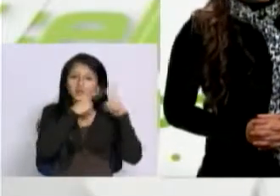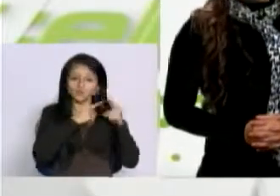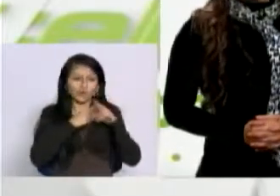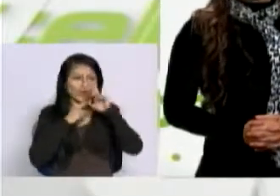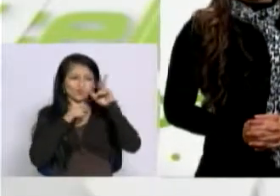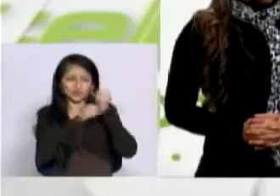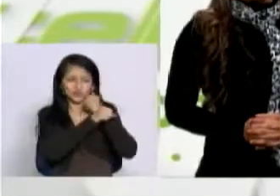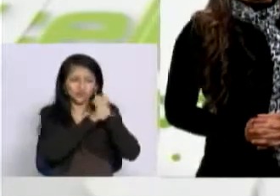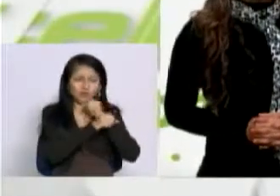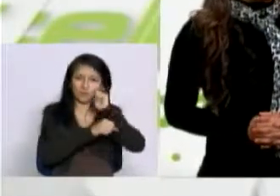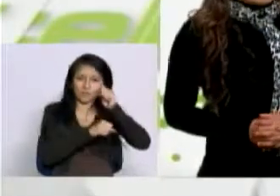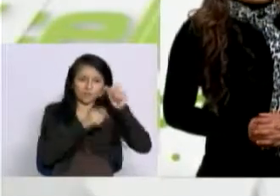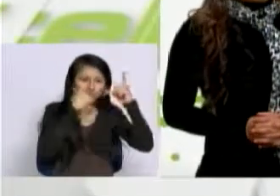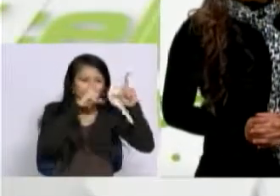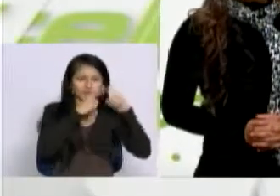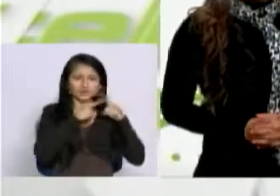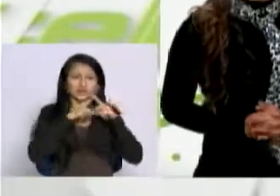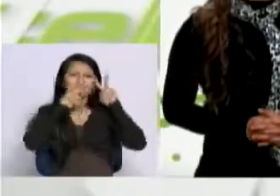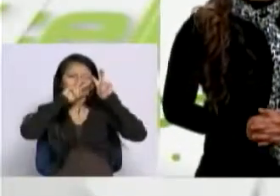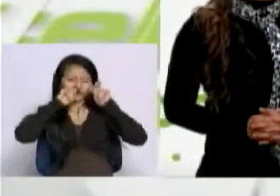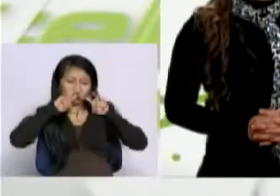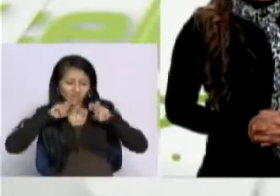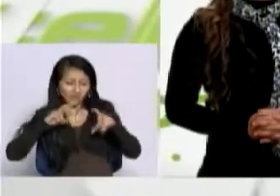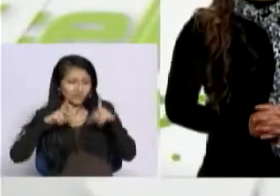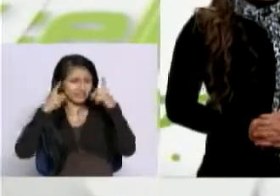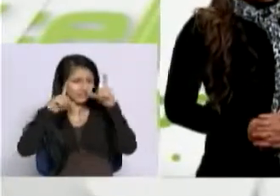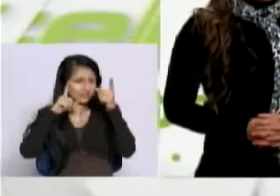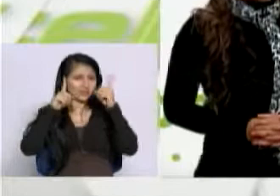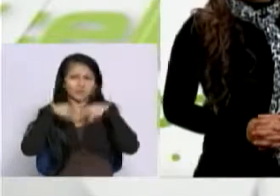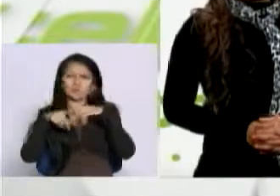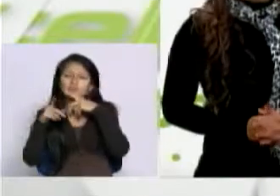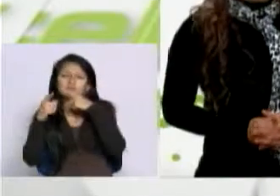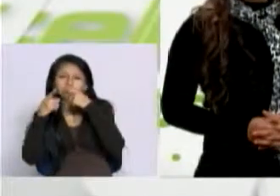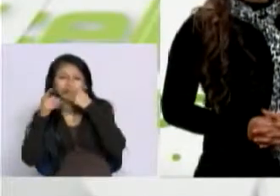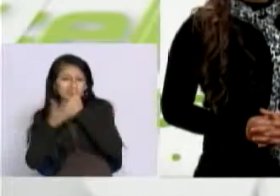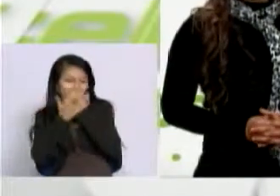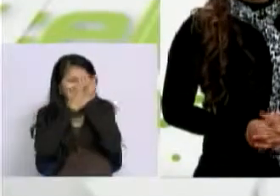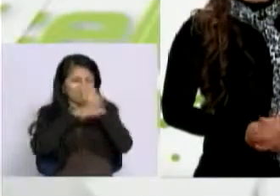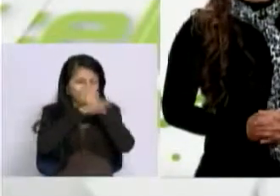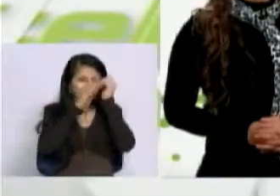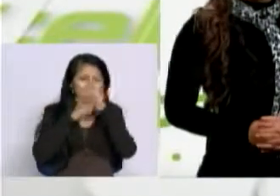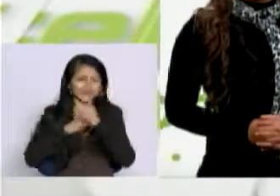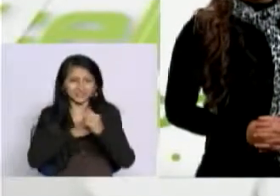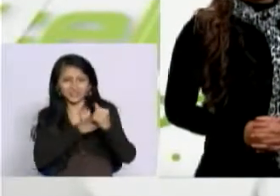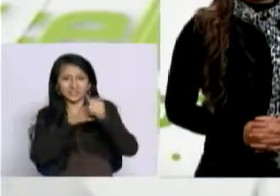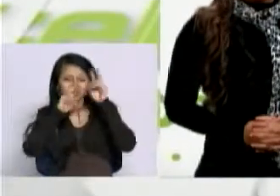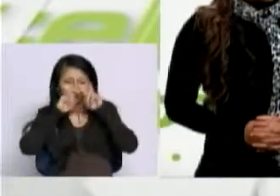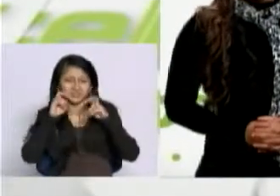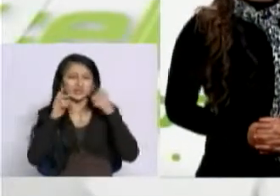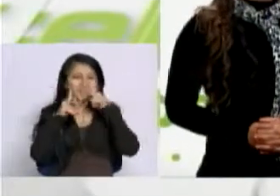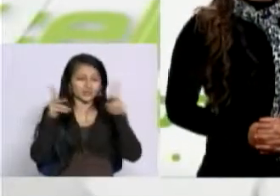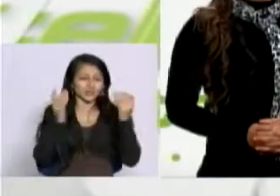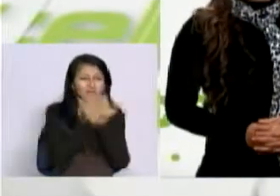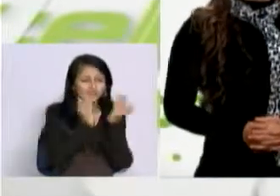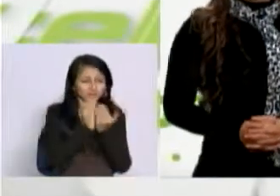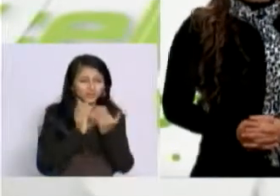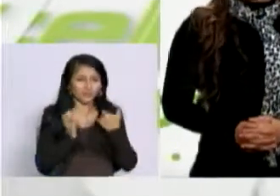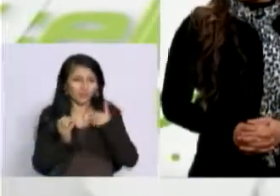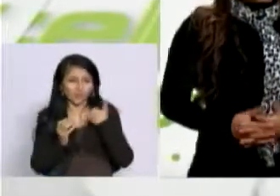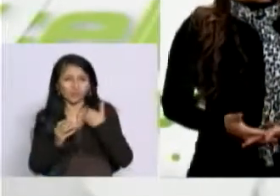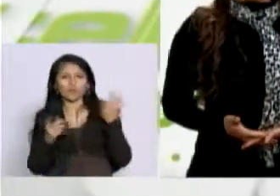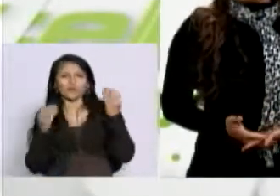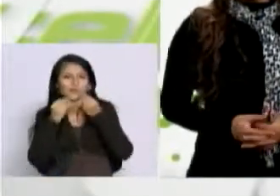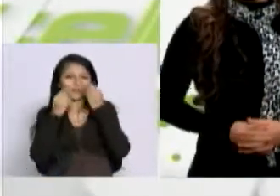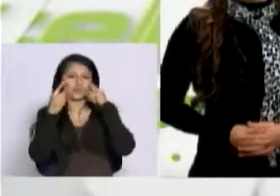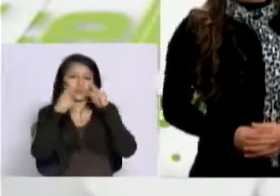independientes, investigadores catedráticos, realizadores, críticos, investigadores y estudiantes, de manera que se incluya la